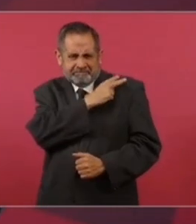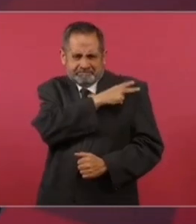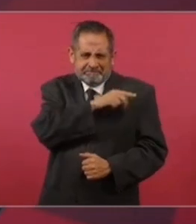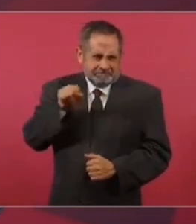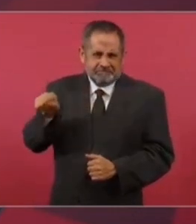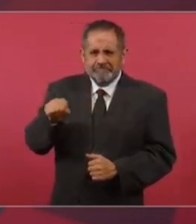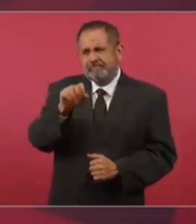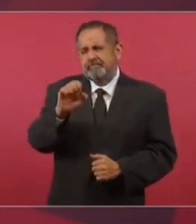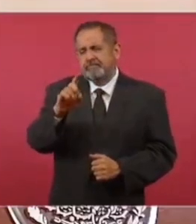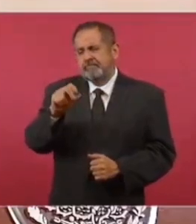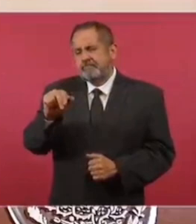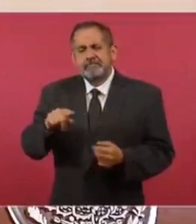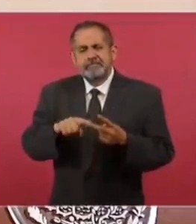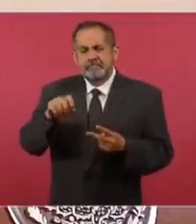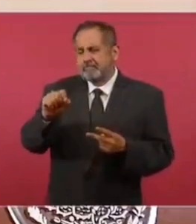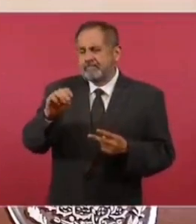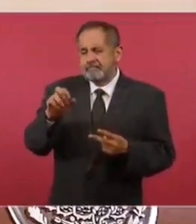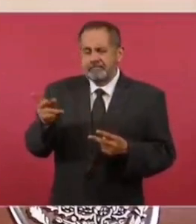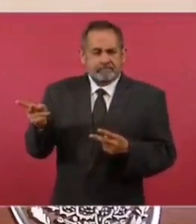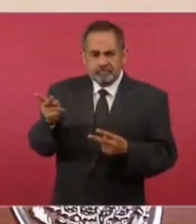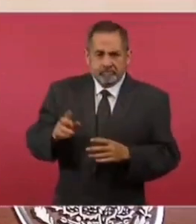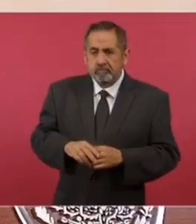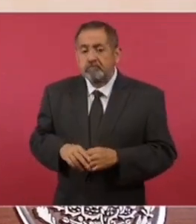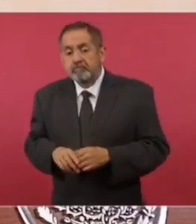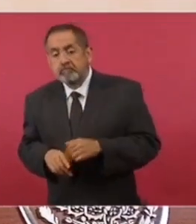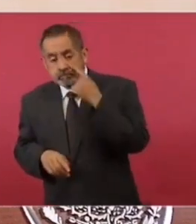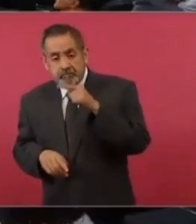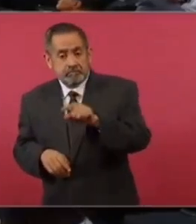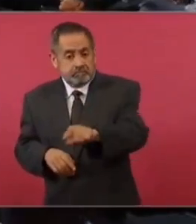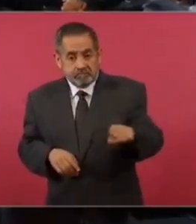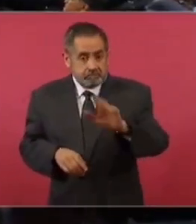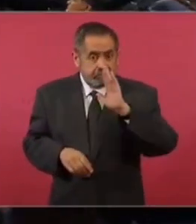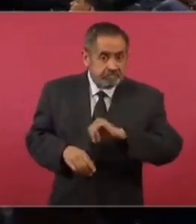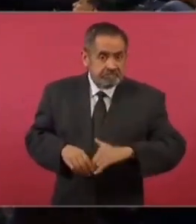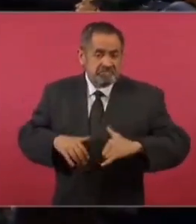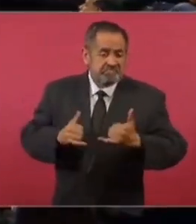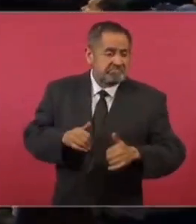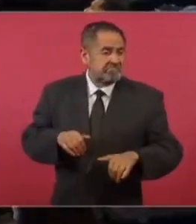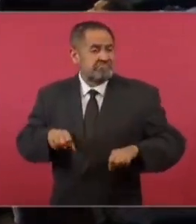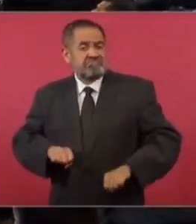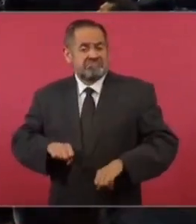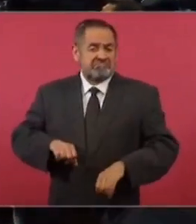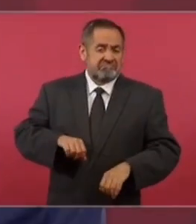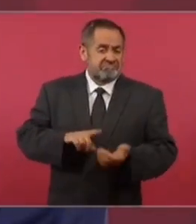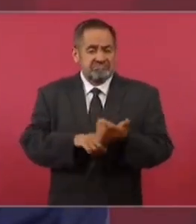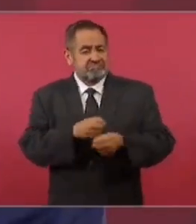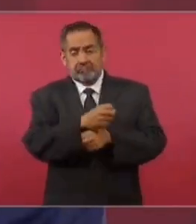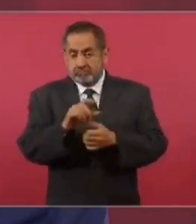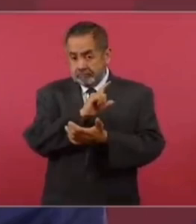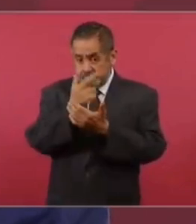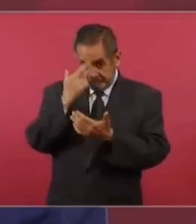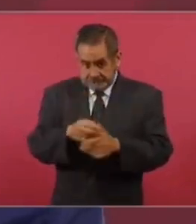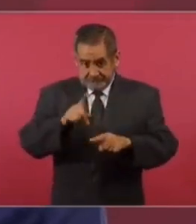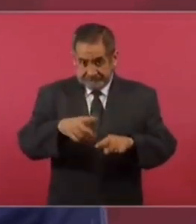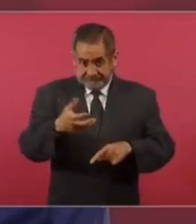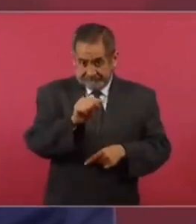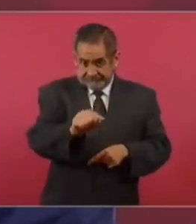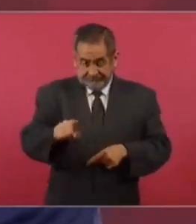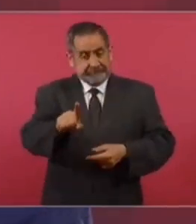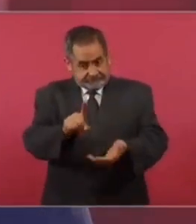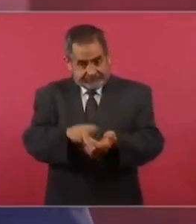Marina como de la Secretaría de la Defensa, de que la actitud indebida o delitos cometidos